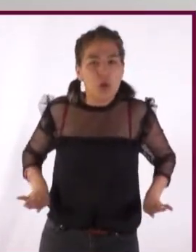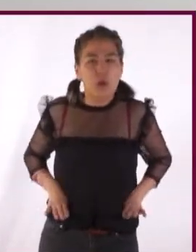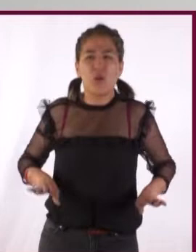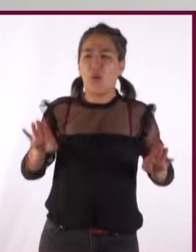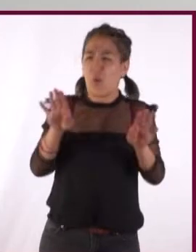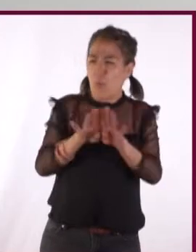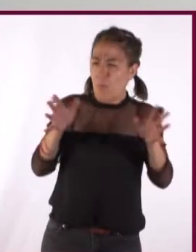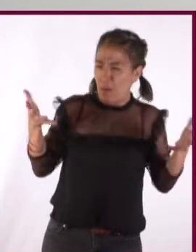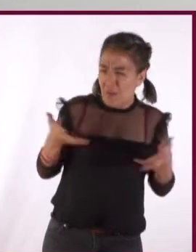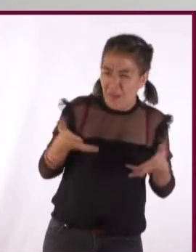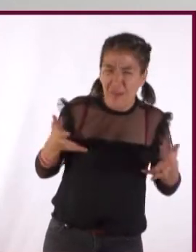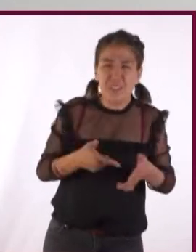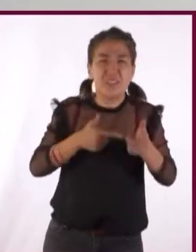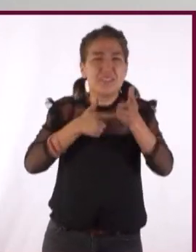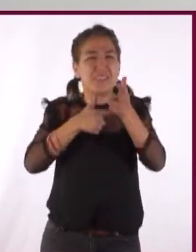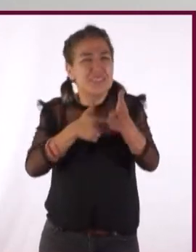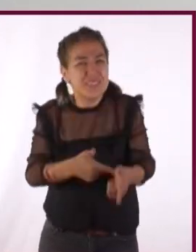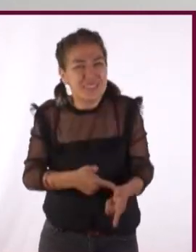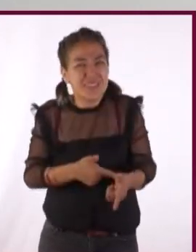patrones, regularidades,